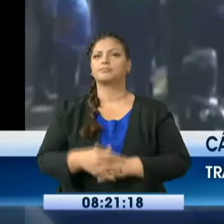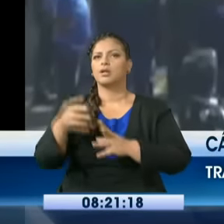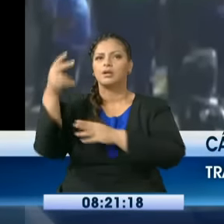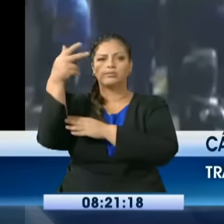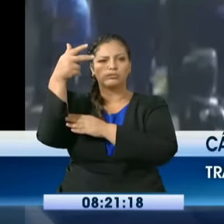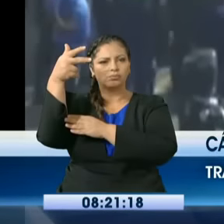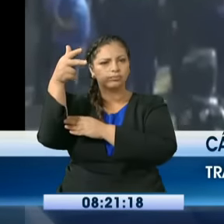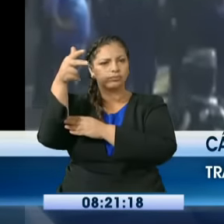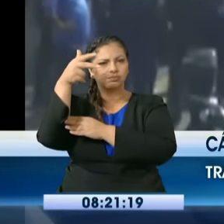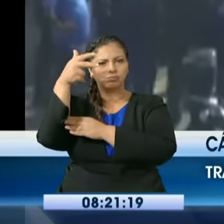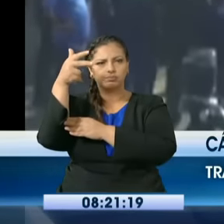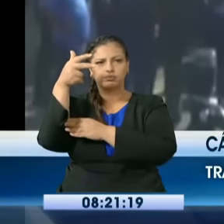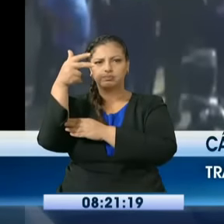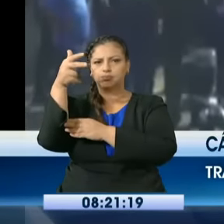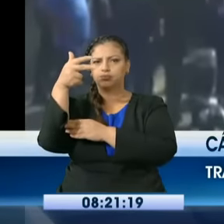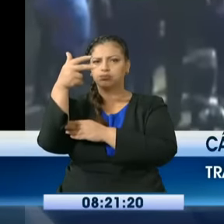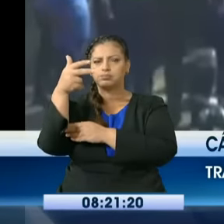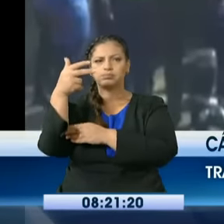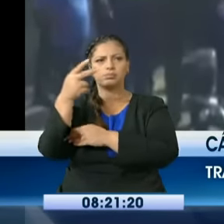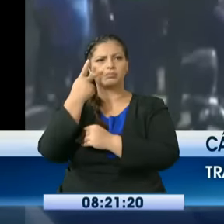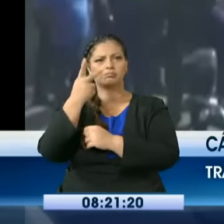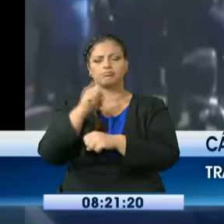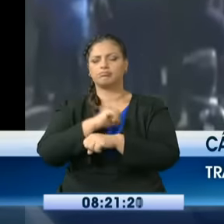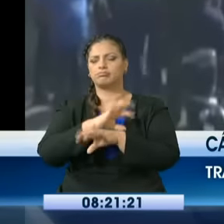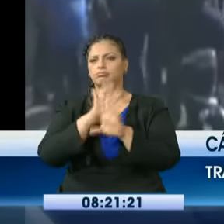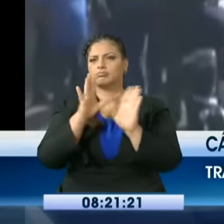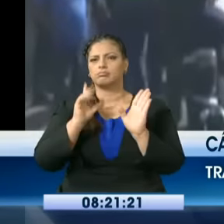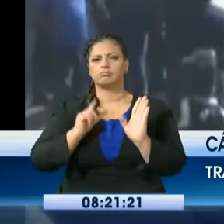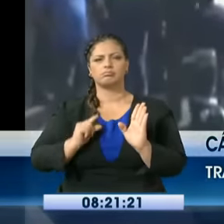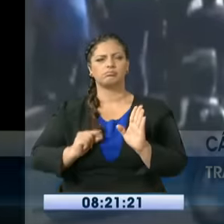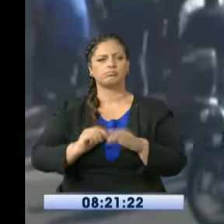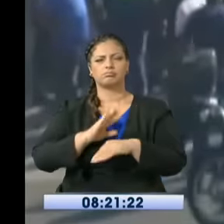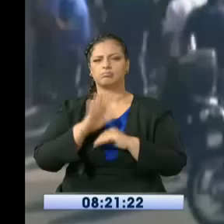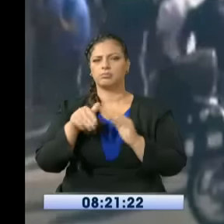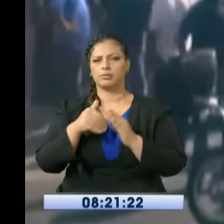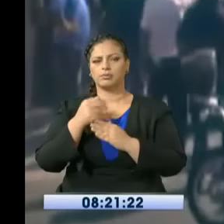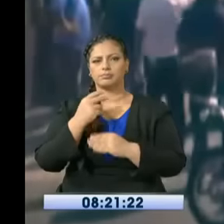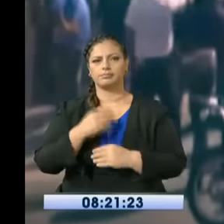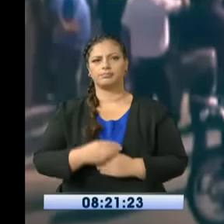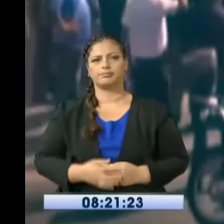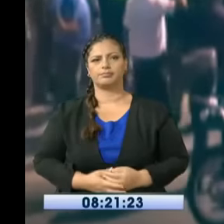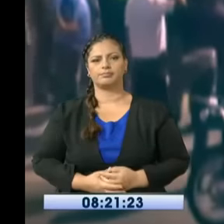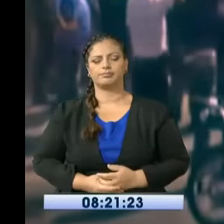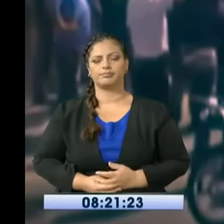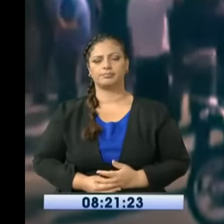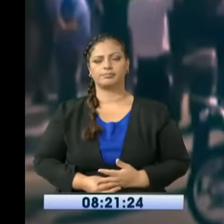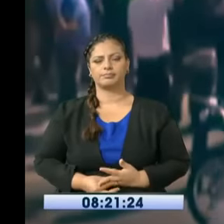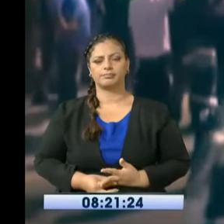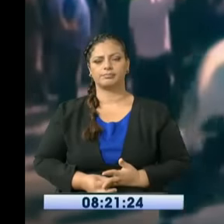Seguridad Ciudadana, imágenes que servirán para determinar lo que habría pasado.